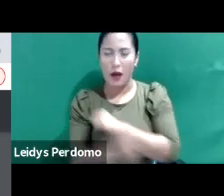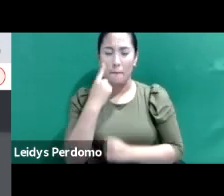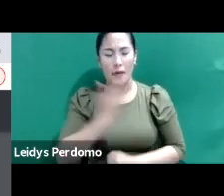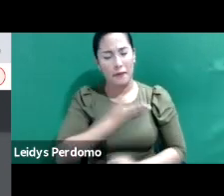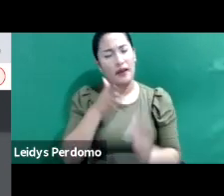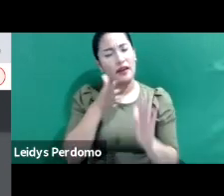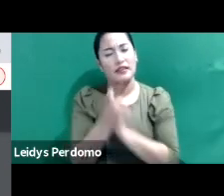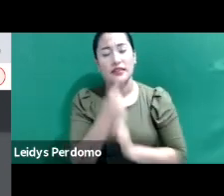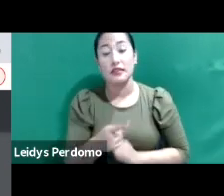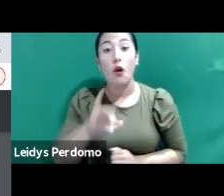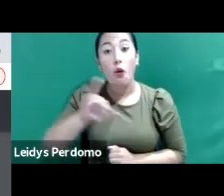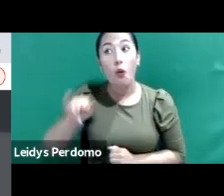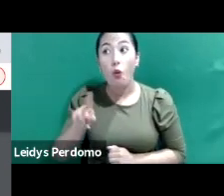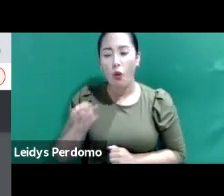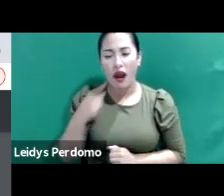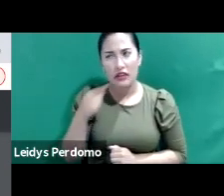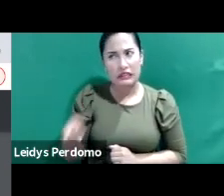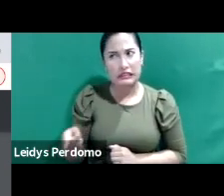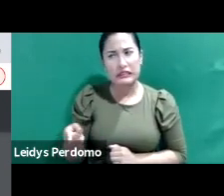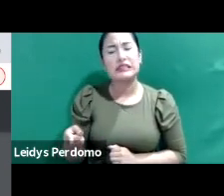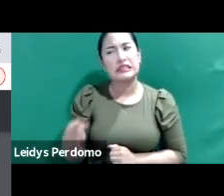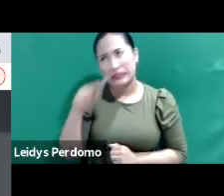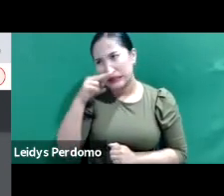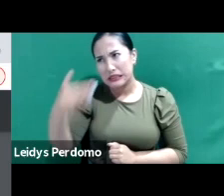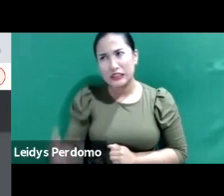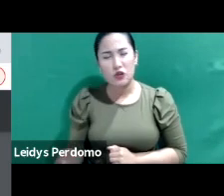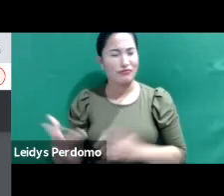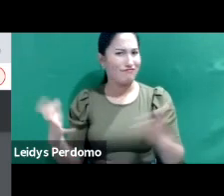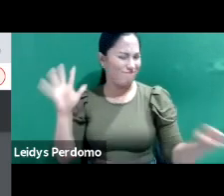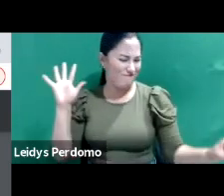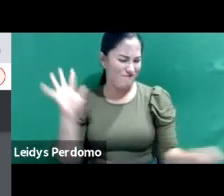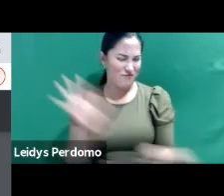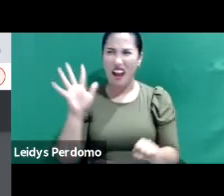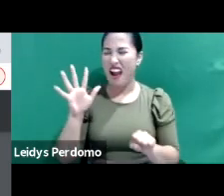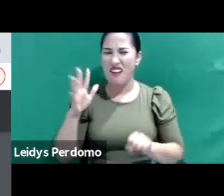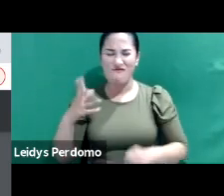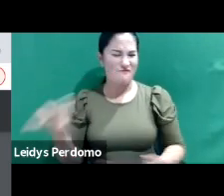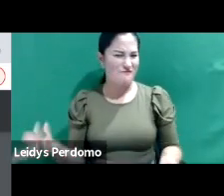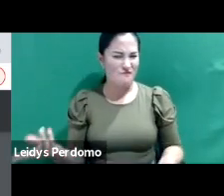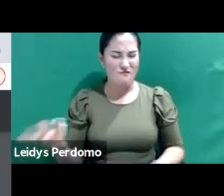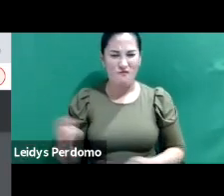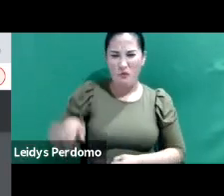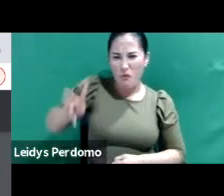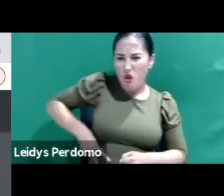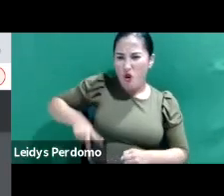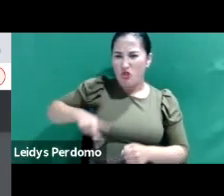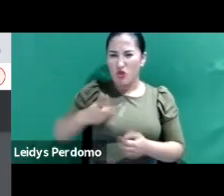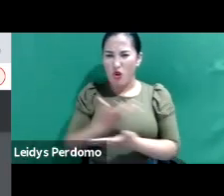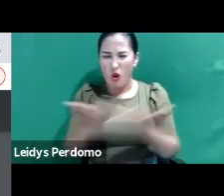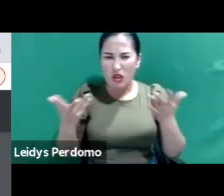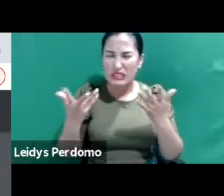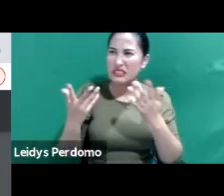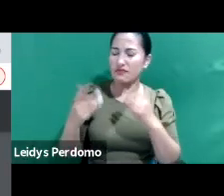ha estado muy agresivo últimamente, tanto con nosotros como con él mismo. Nos contesta agresivamente